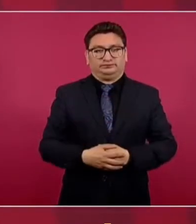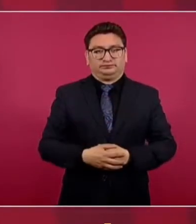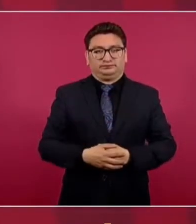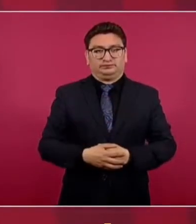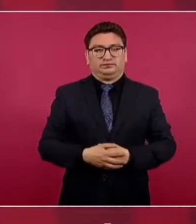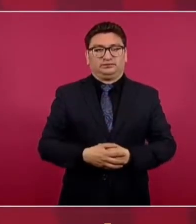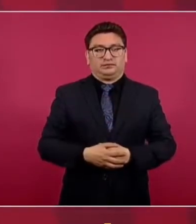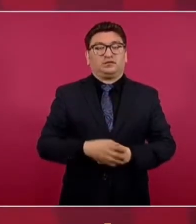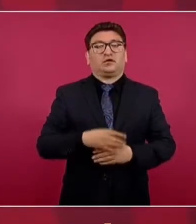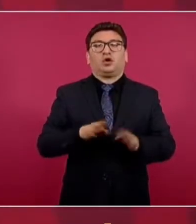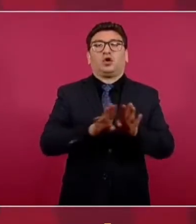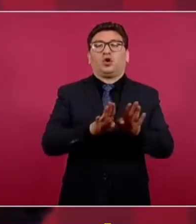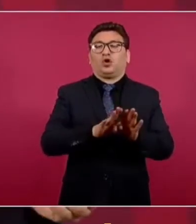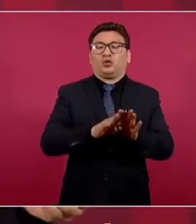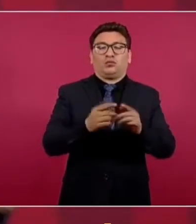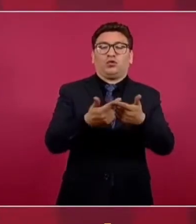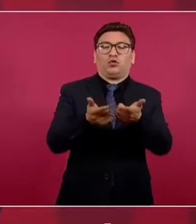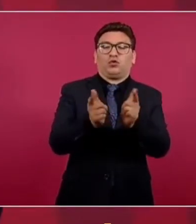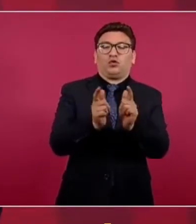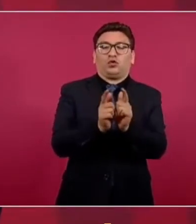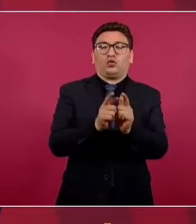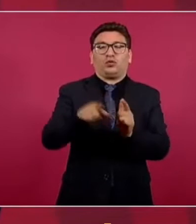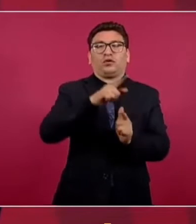está al servicio de los intereses creados,